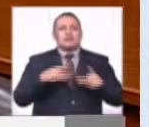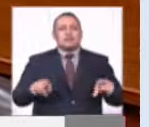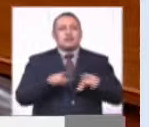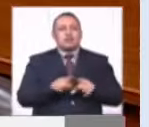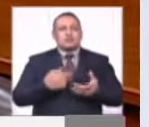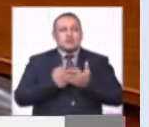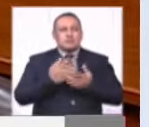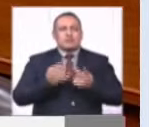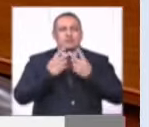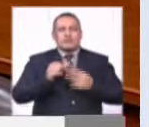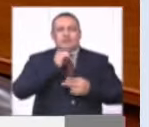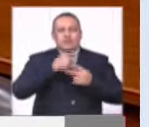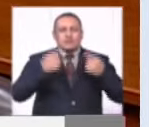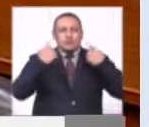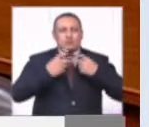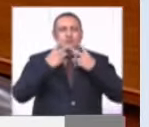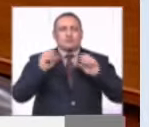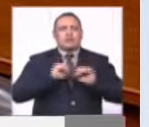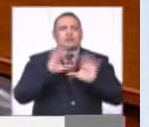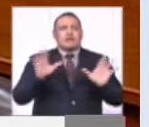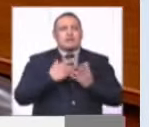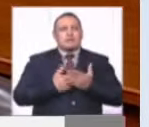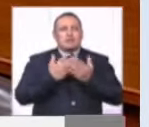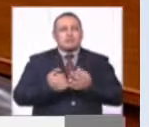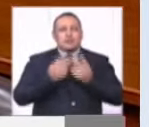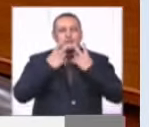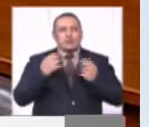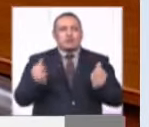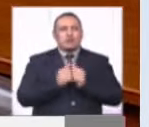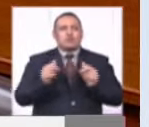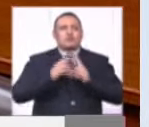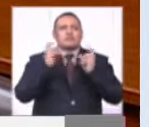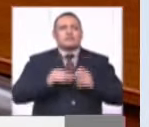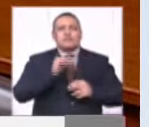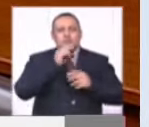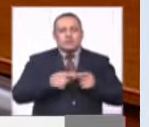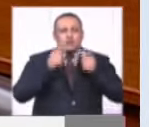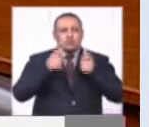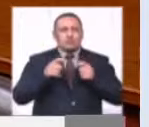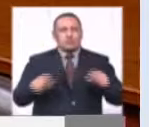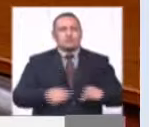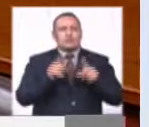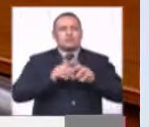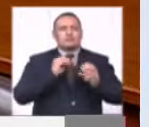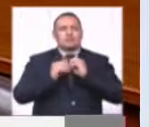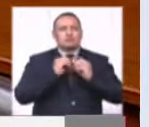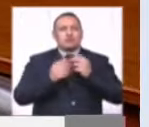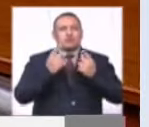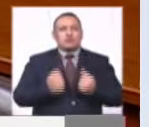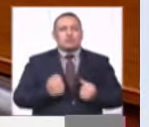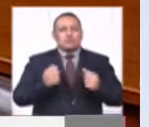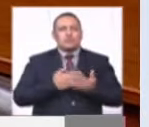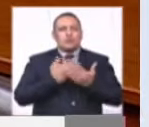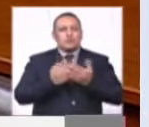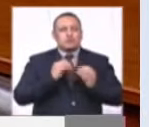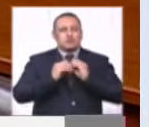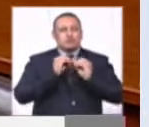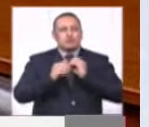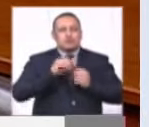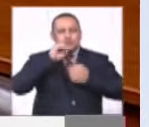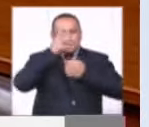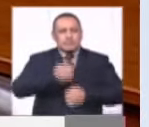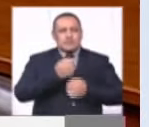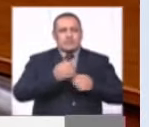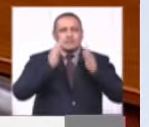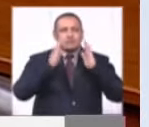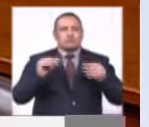se evidencia la falta de estrategia clara y definida para afrontar temas como la inseguridad ciudadana, la recesión económica, prospección minera y la